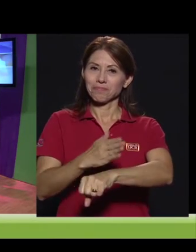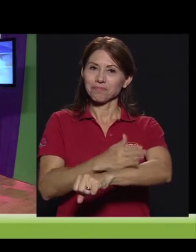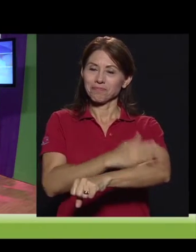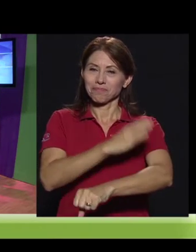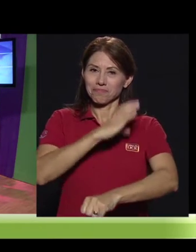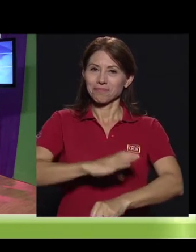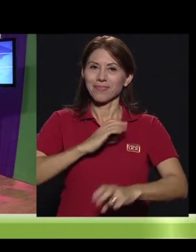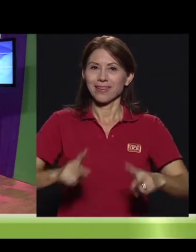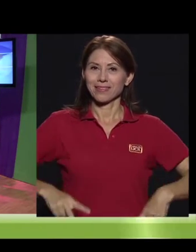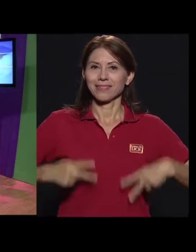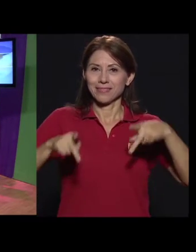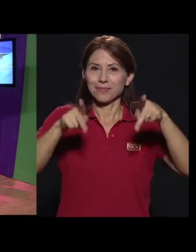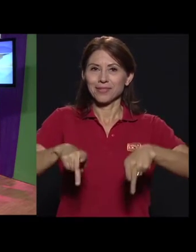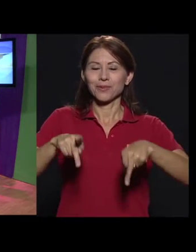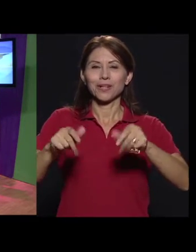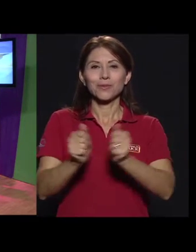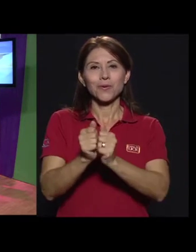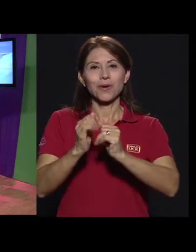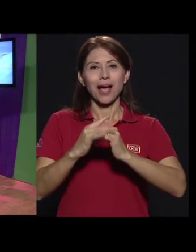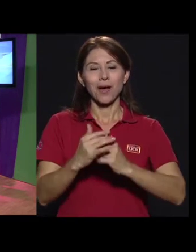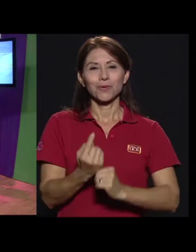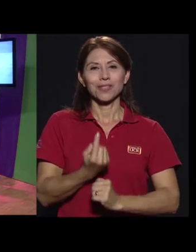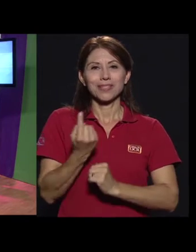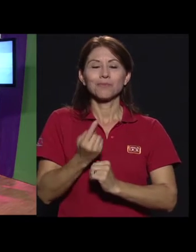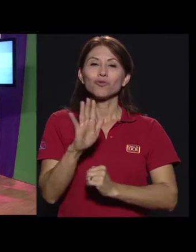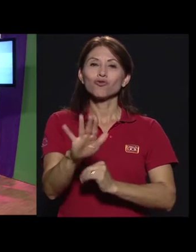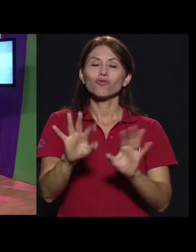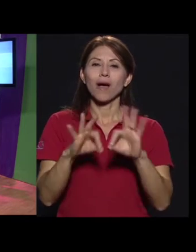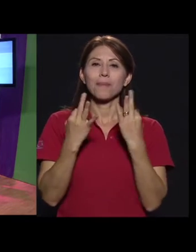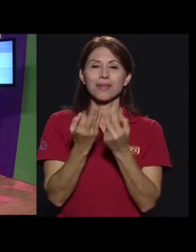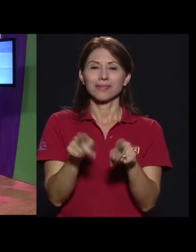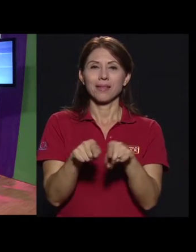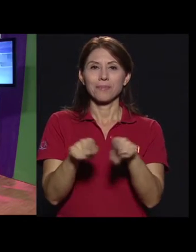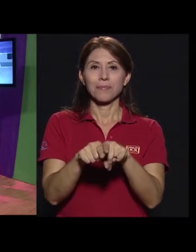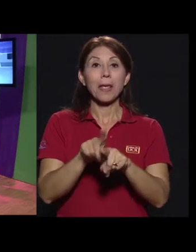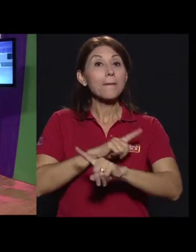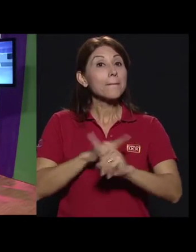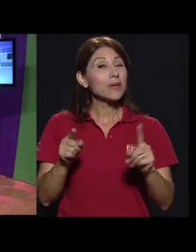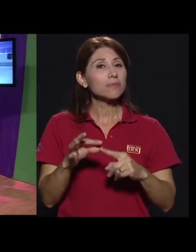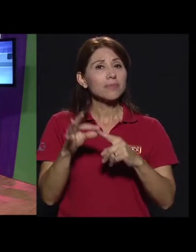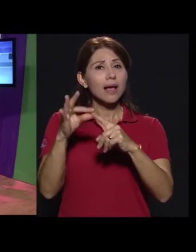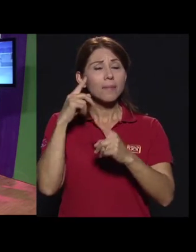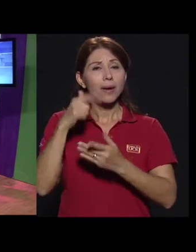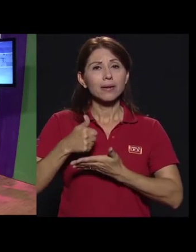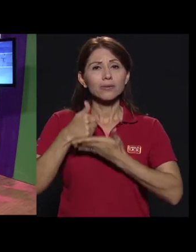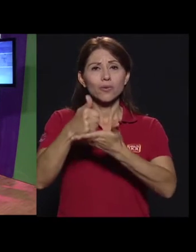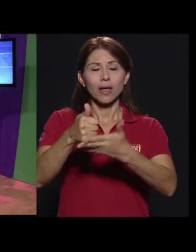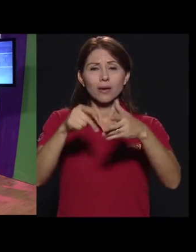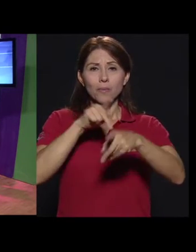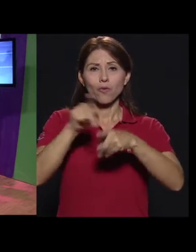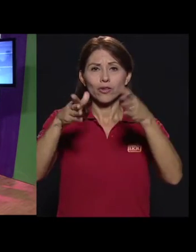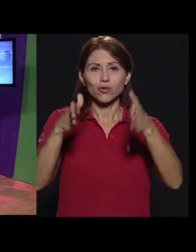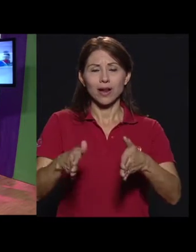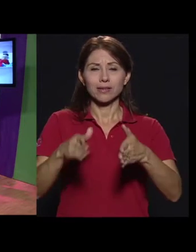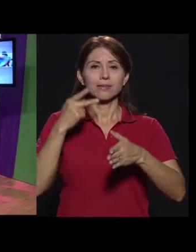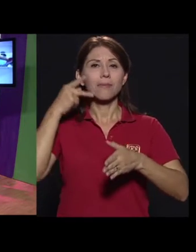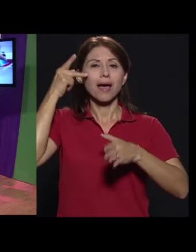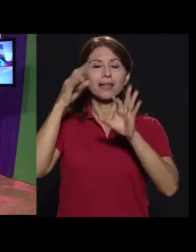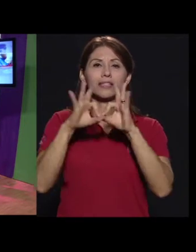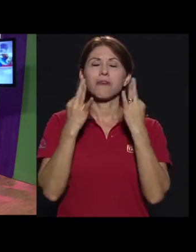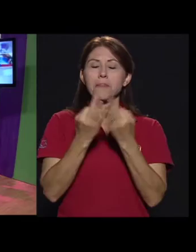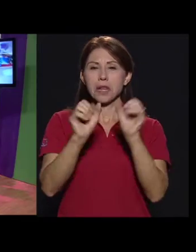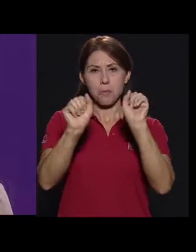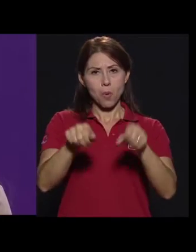la calidad de vida de las personas con autismo sus familias, pero sobre todo para ayudar a los profesionales y a los padres de familia a capacitarse.